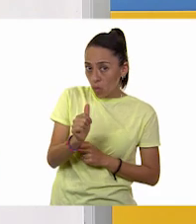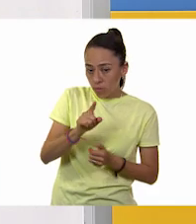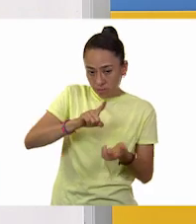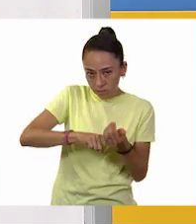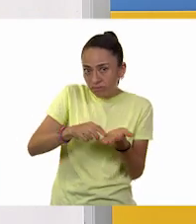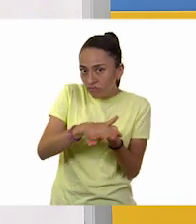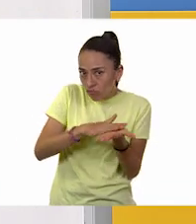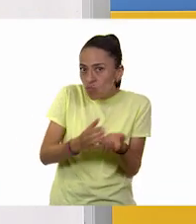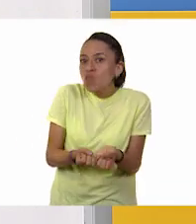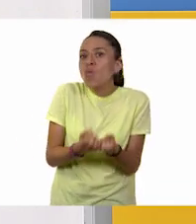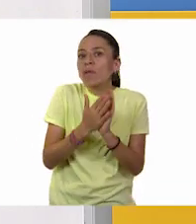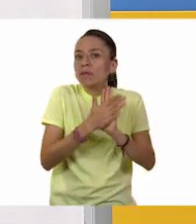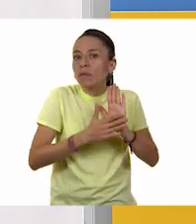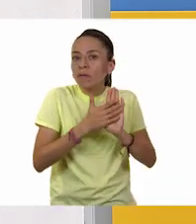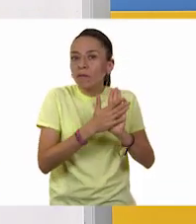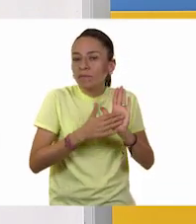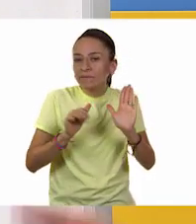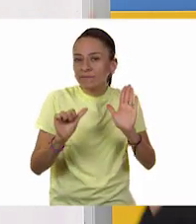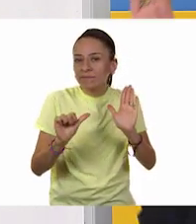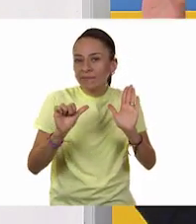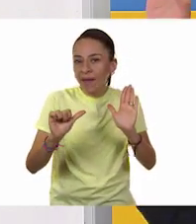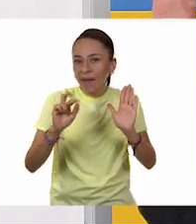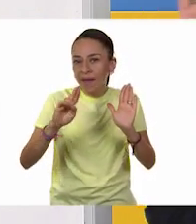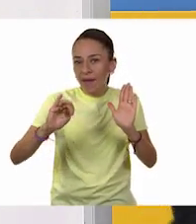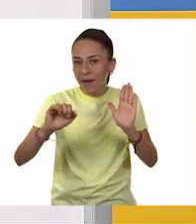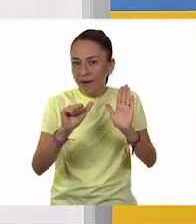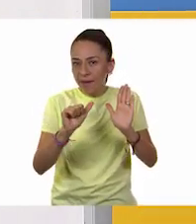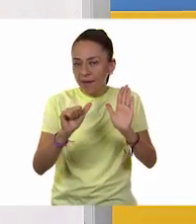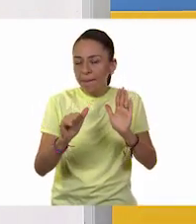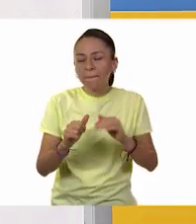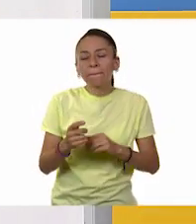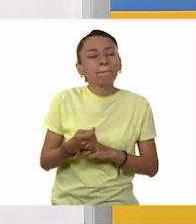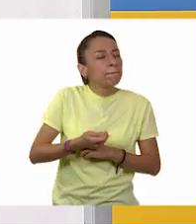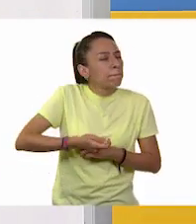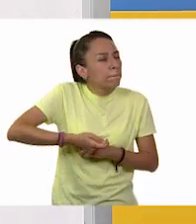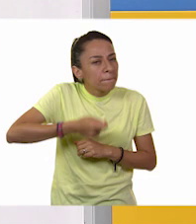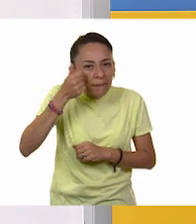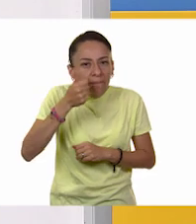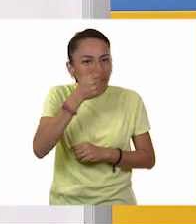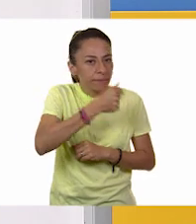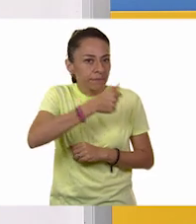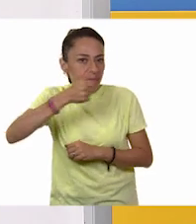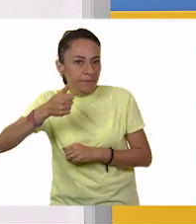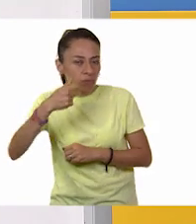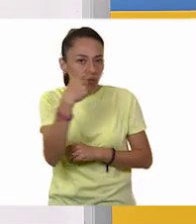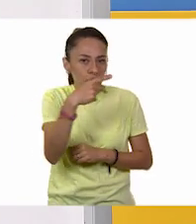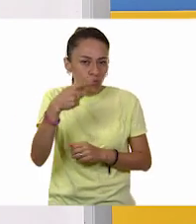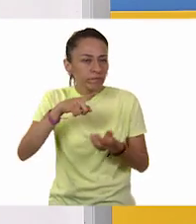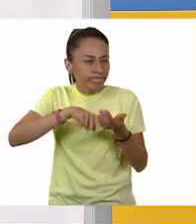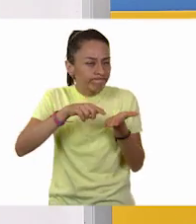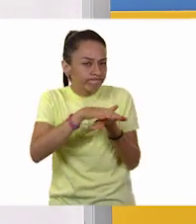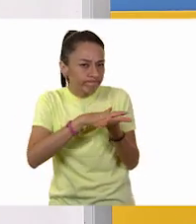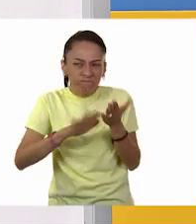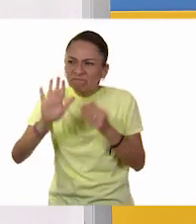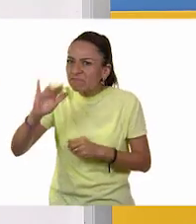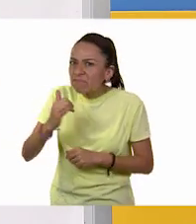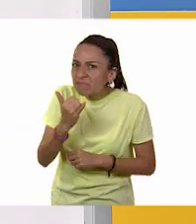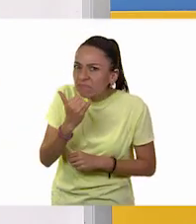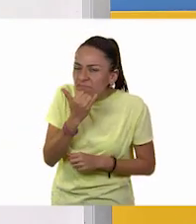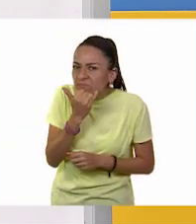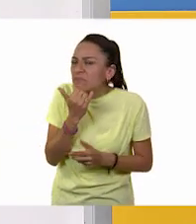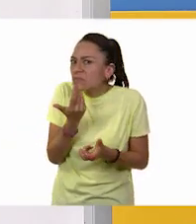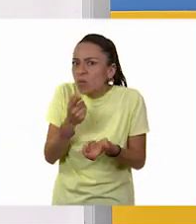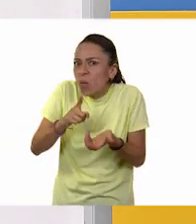el área de cada figura. Maestra, ¿y cómo calculamos el área en este caso? Analicemos cada una de las